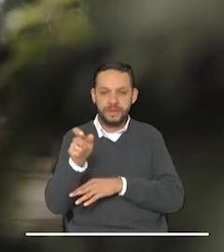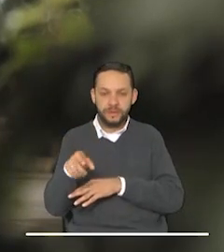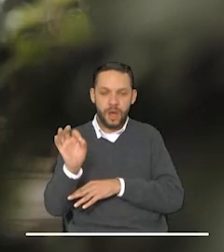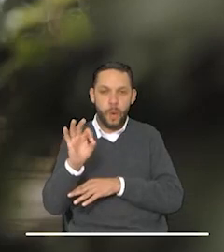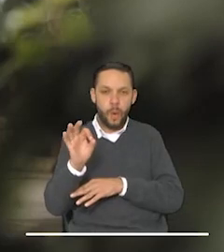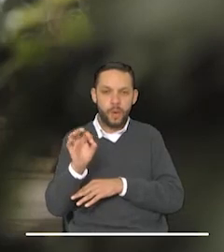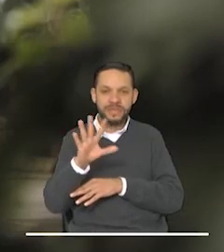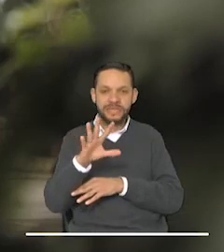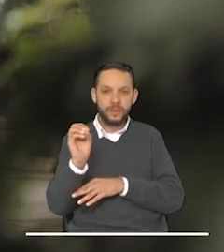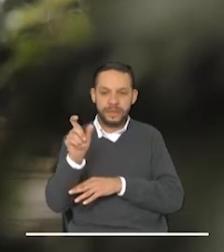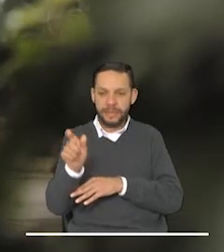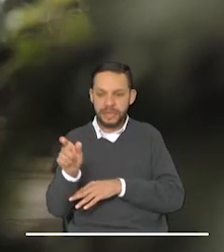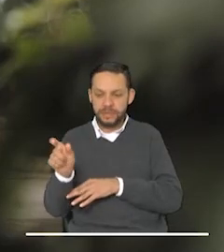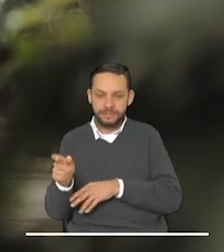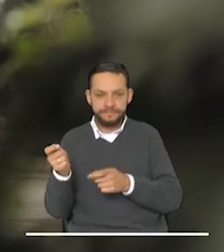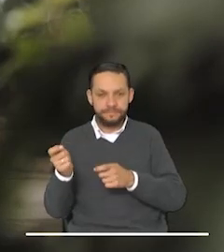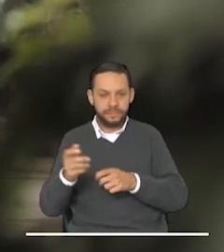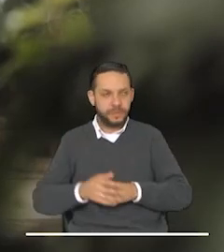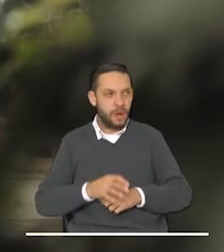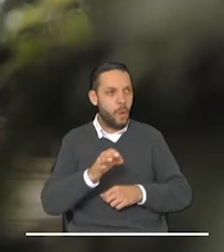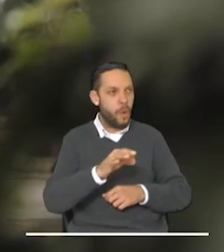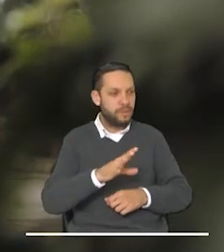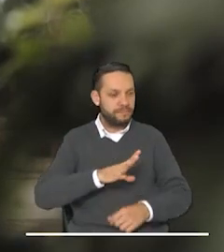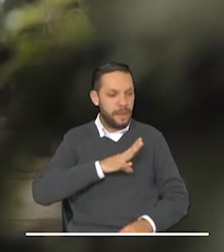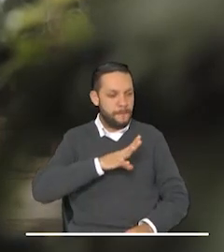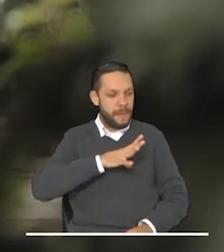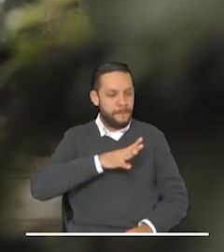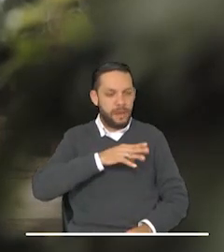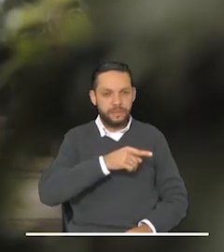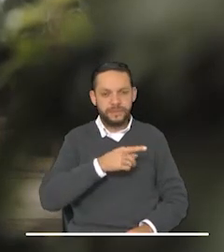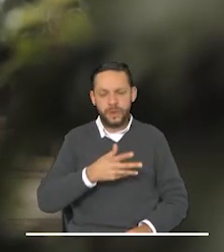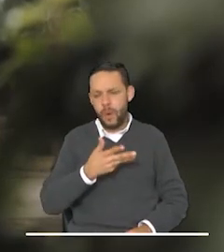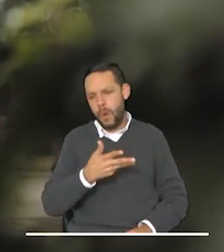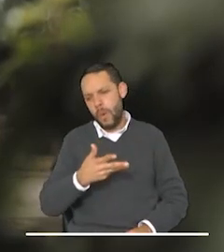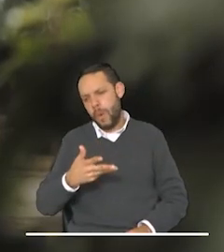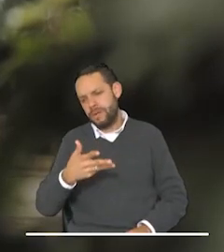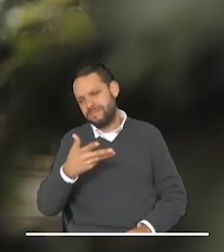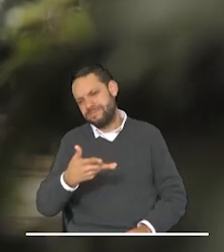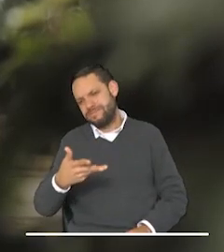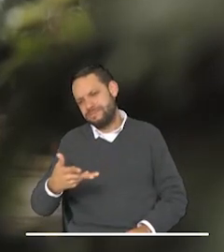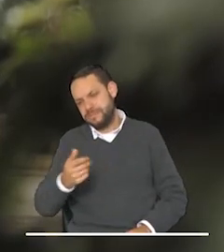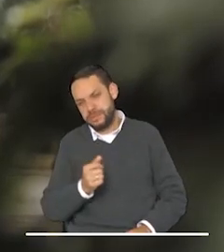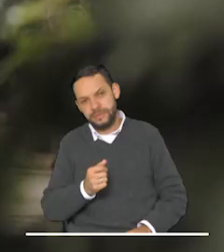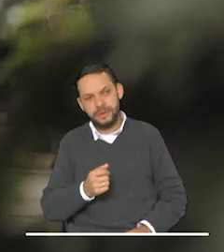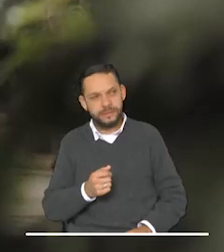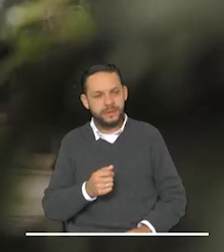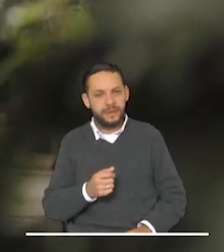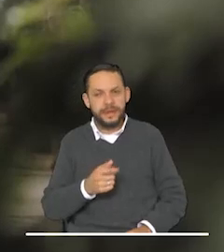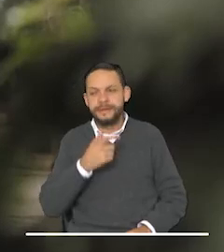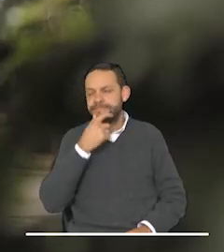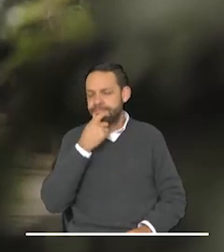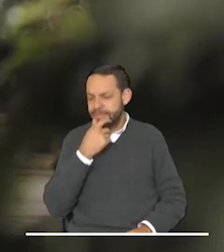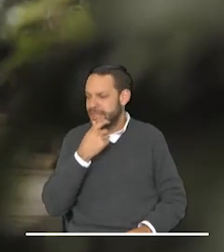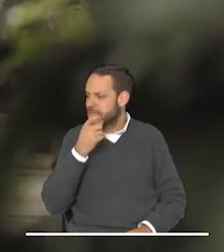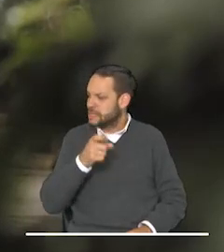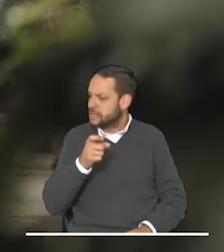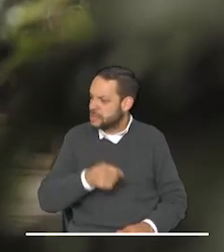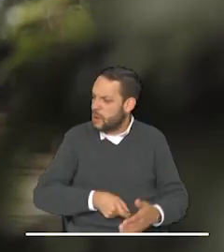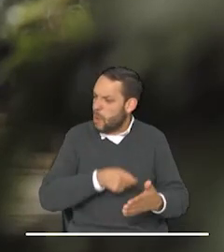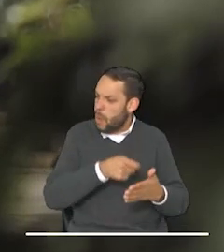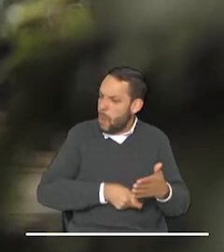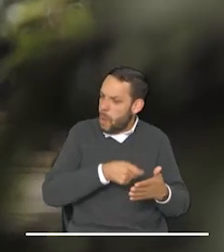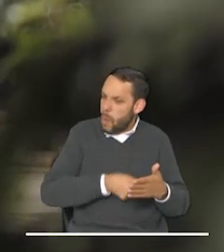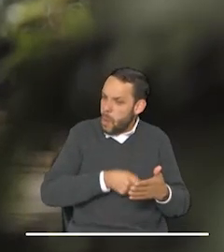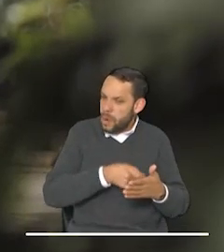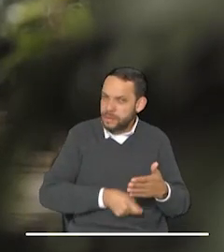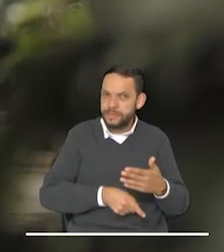cargo el ego y muchas más cosas y creo que todas esas situaciones fueron las